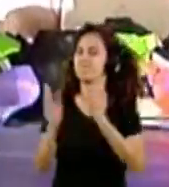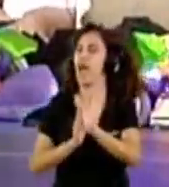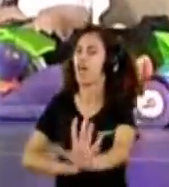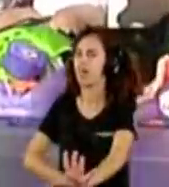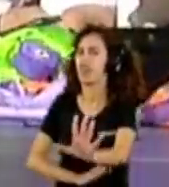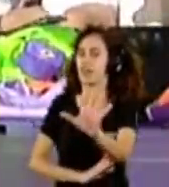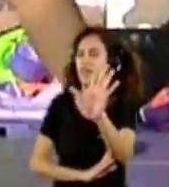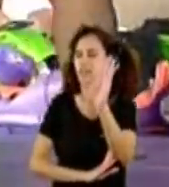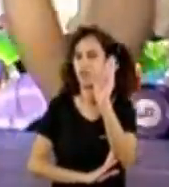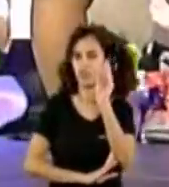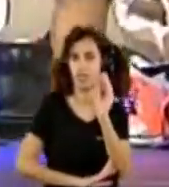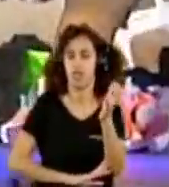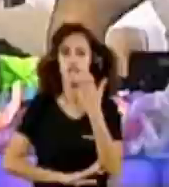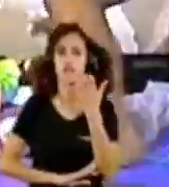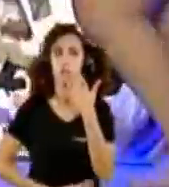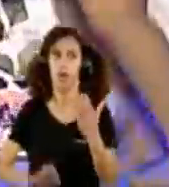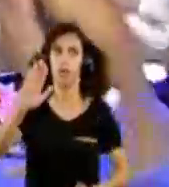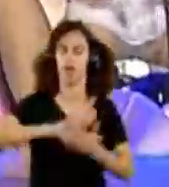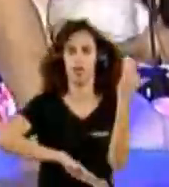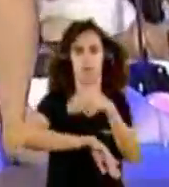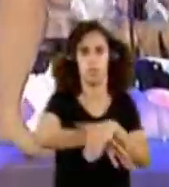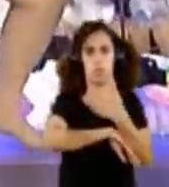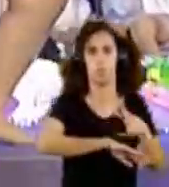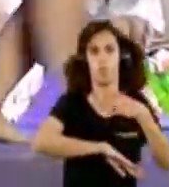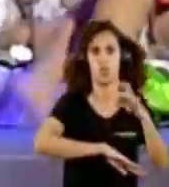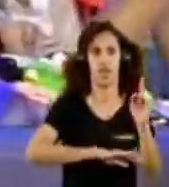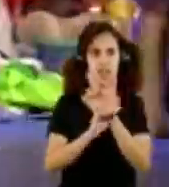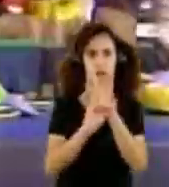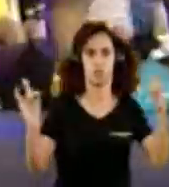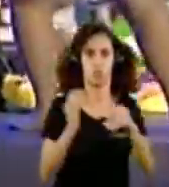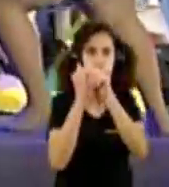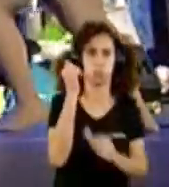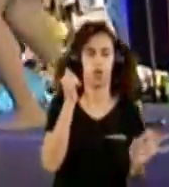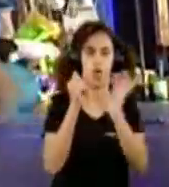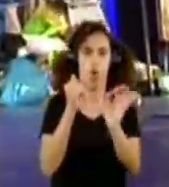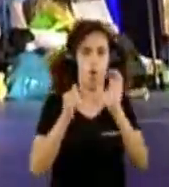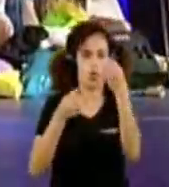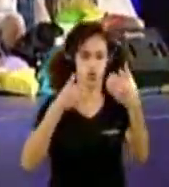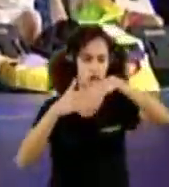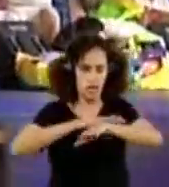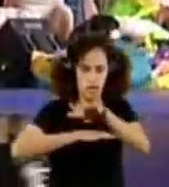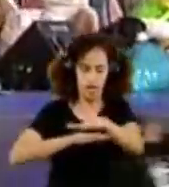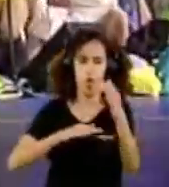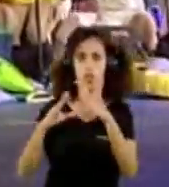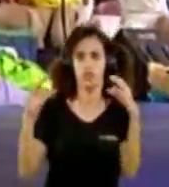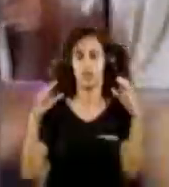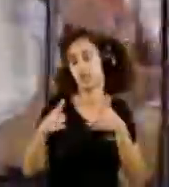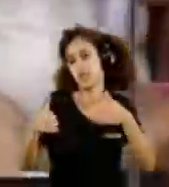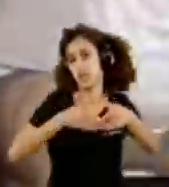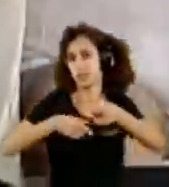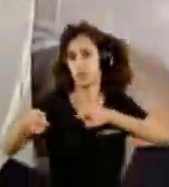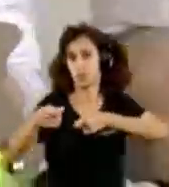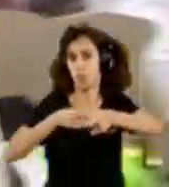conclusión que cuando sale a la calle lo hace entre los matorrales, cuando baja pa'l garaje lo hace en centros comerciales, saca el culo